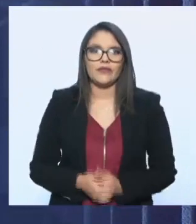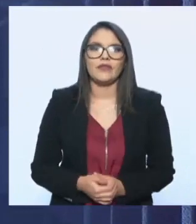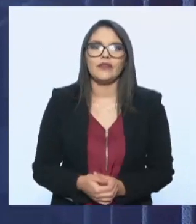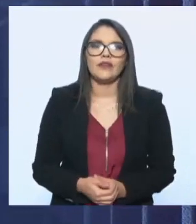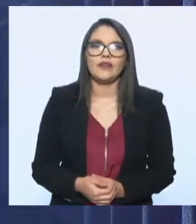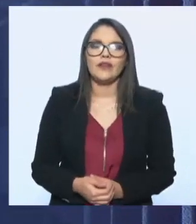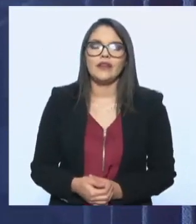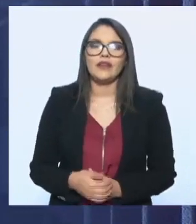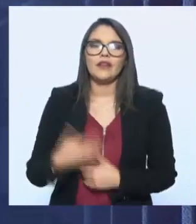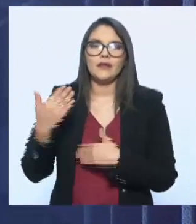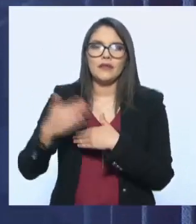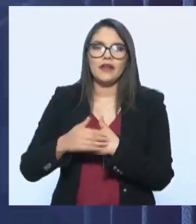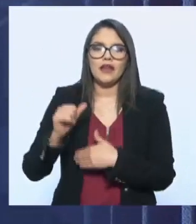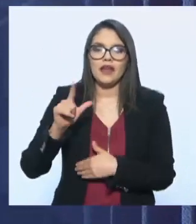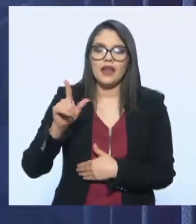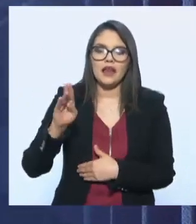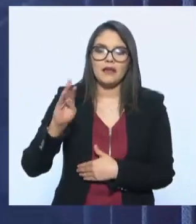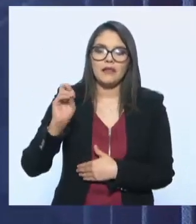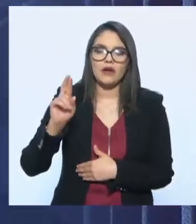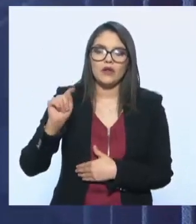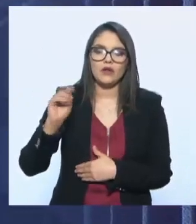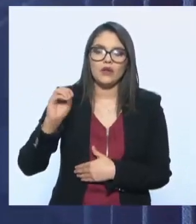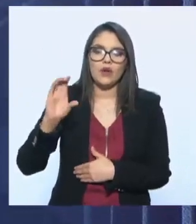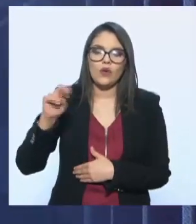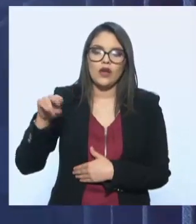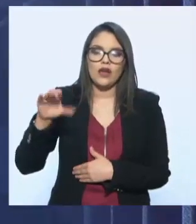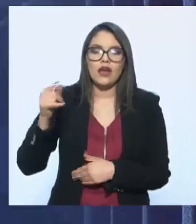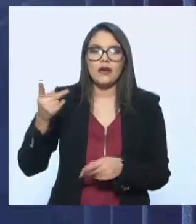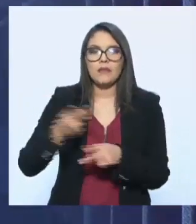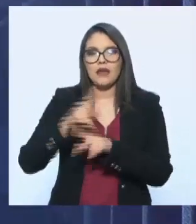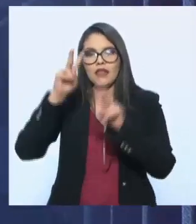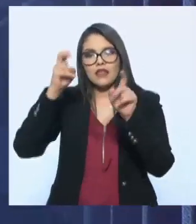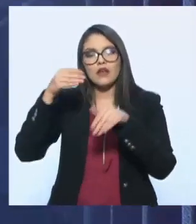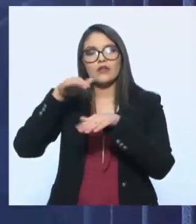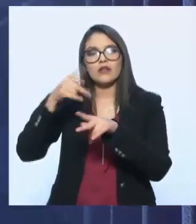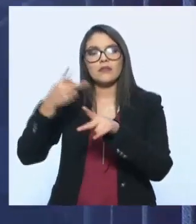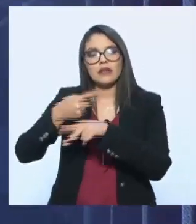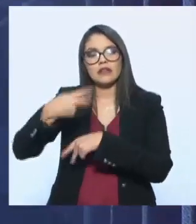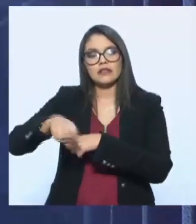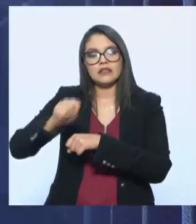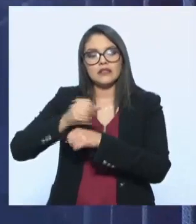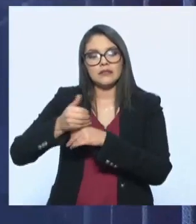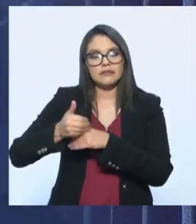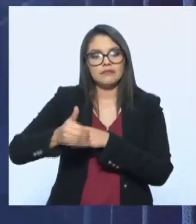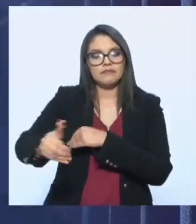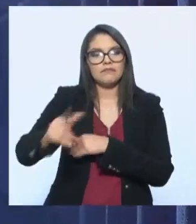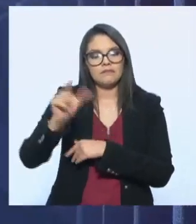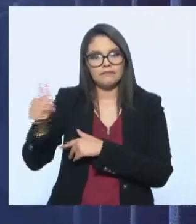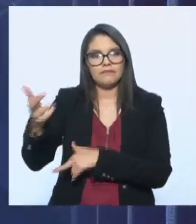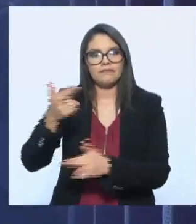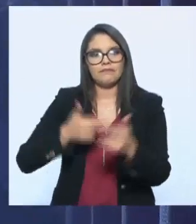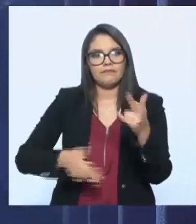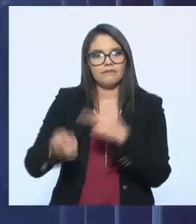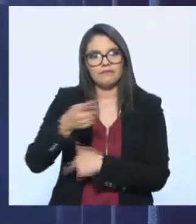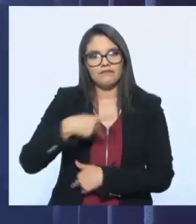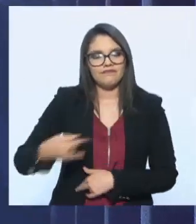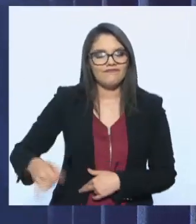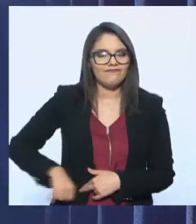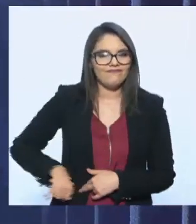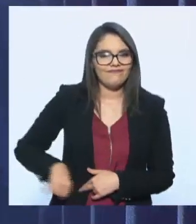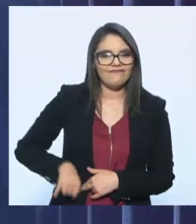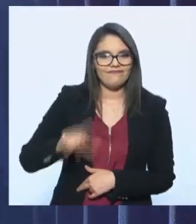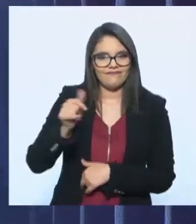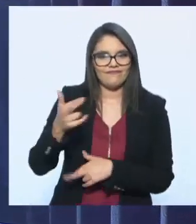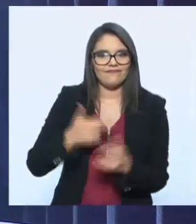esto seguimos con Alberto Cuenca para conocer los temas que serán noticia de la semana. Regresamos con los asuntos que a usted y a mí nos importa.